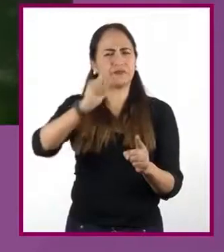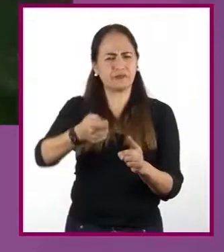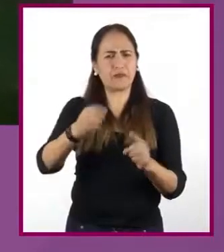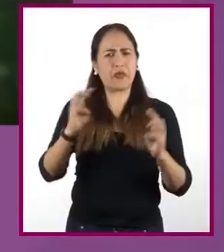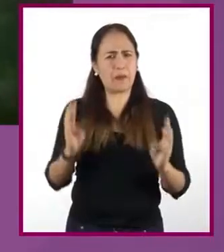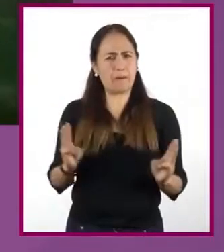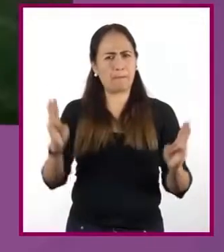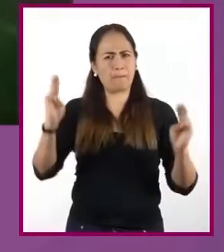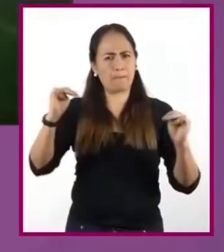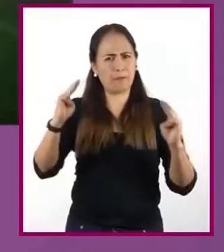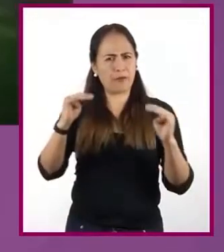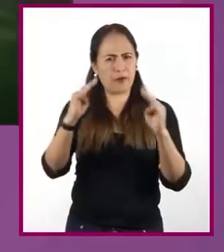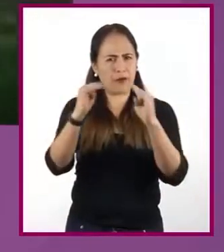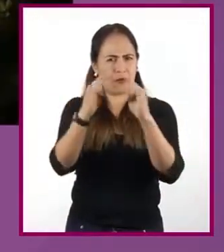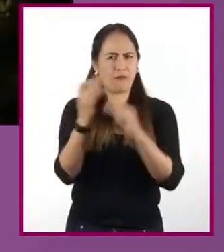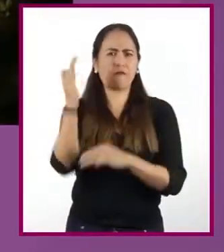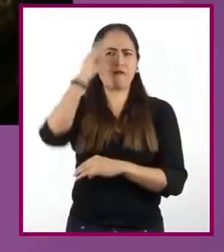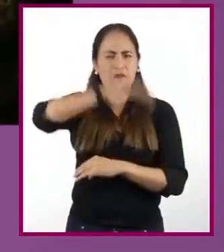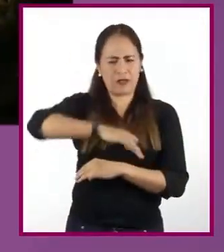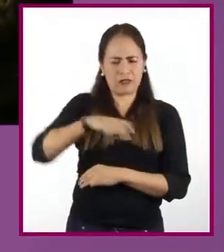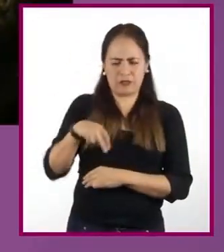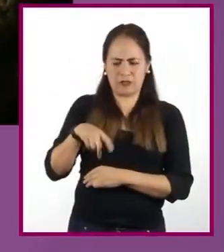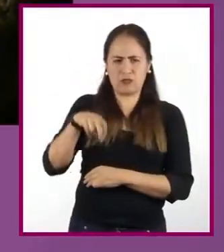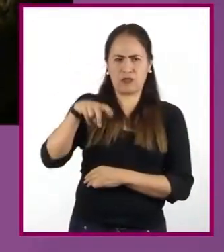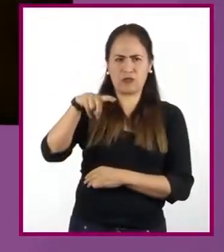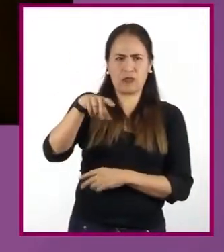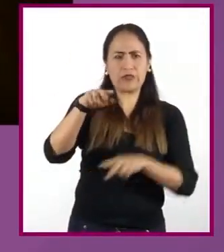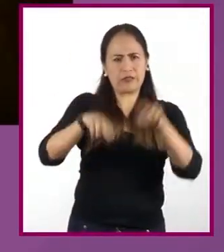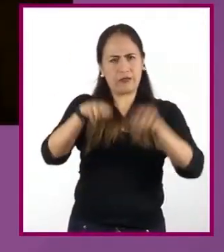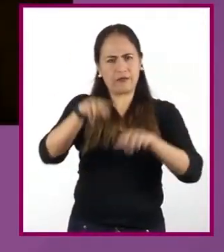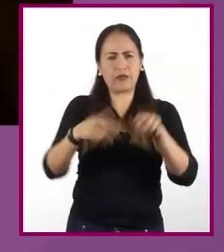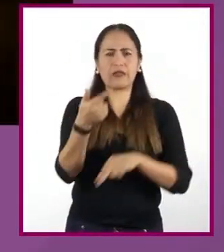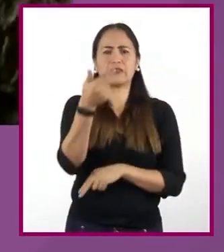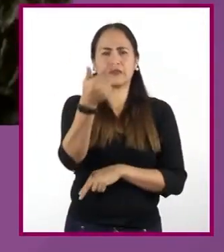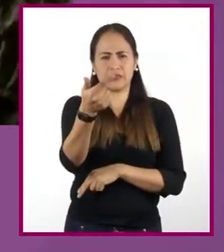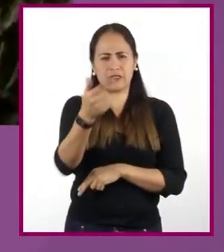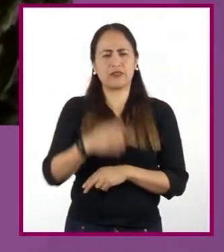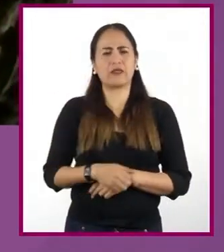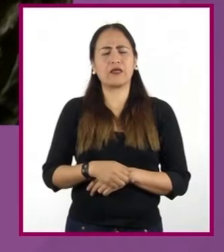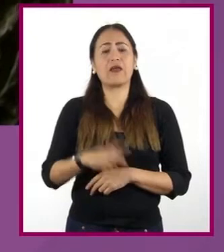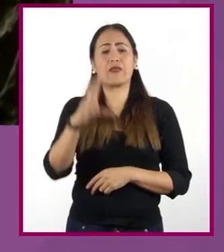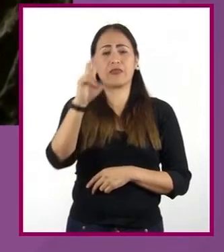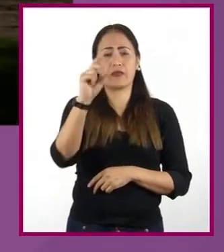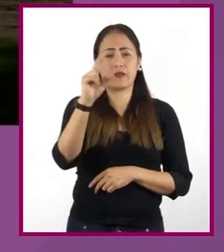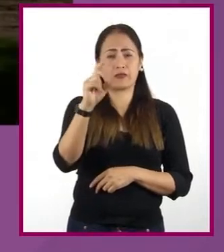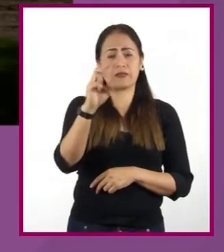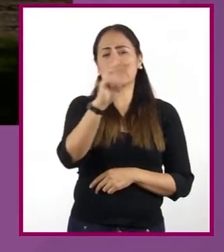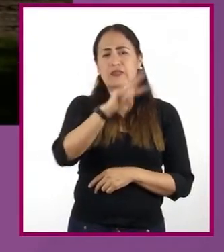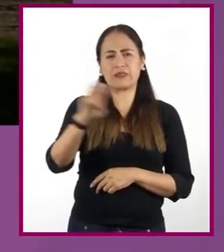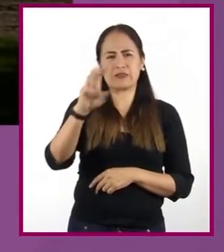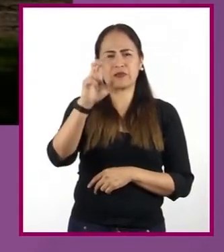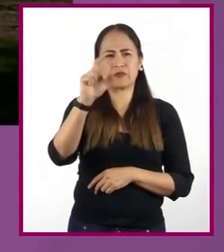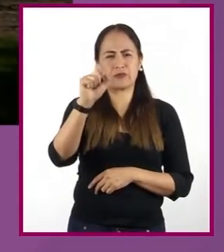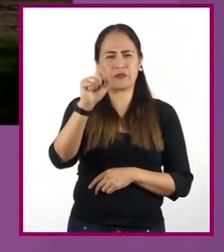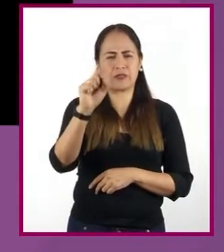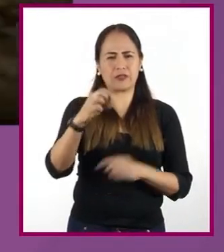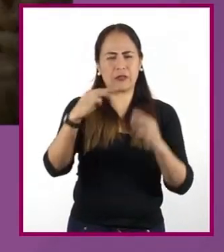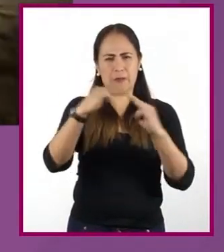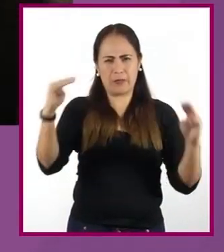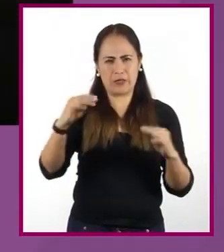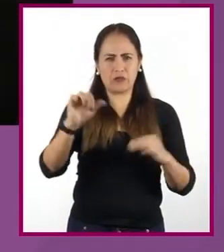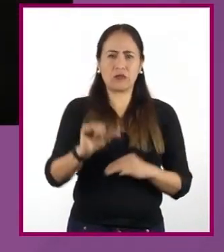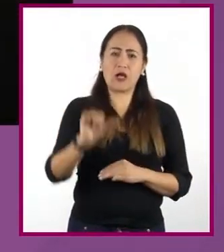artificial de 7 plataformas escalonadas, con una base de 320 metros y una altura de más de